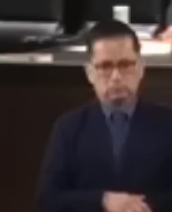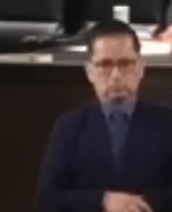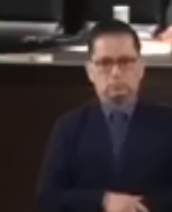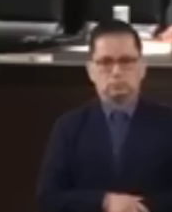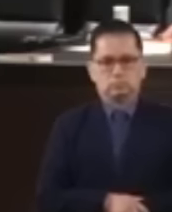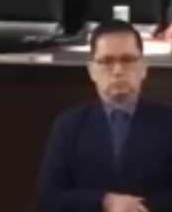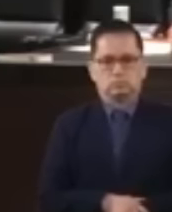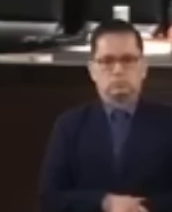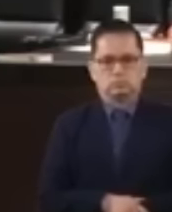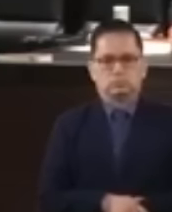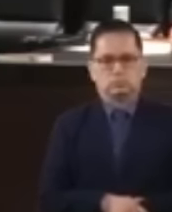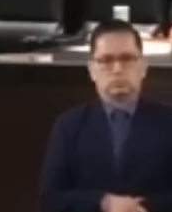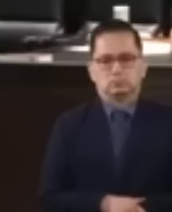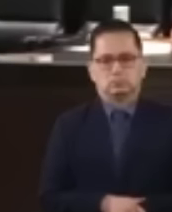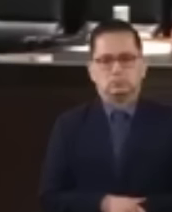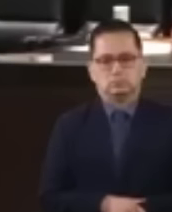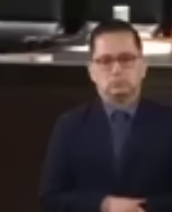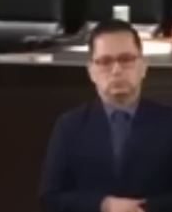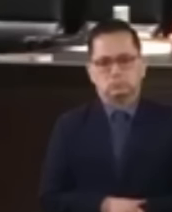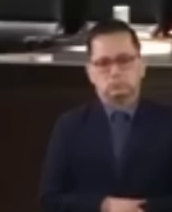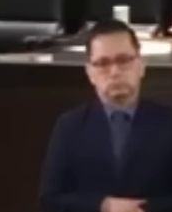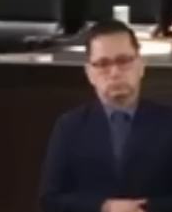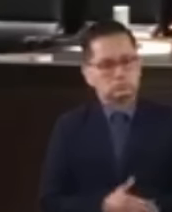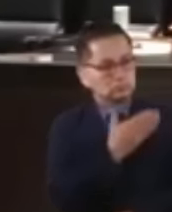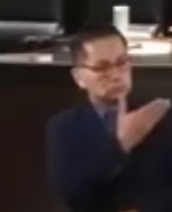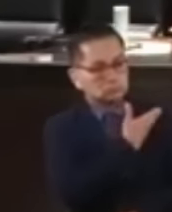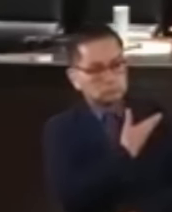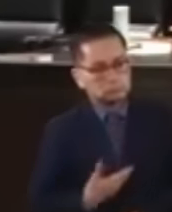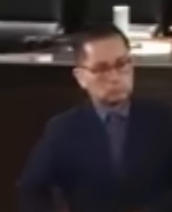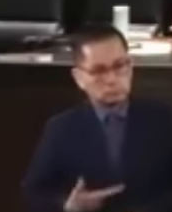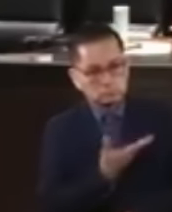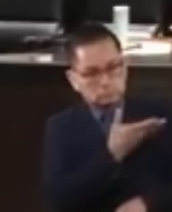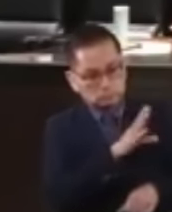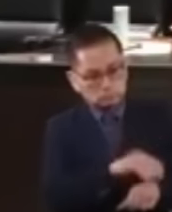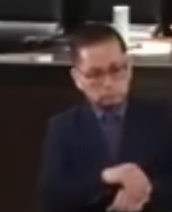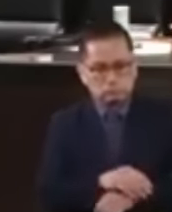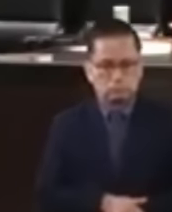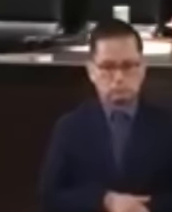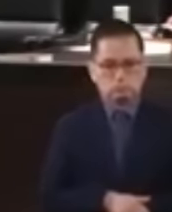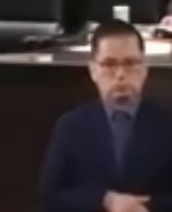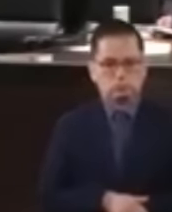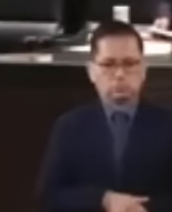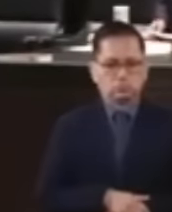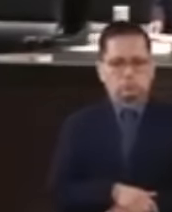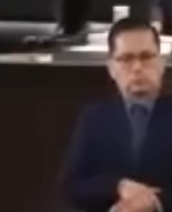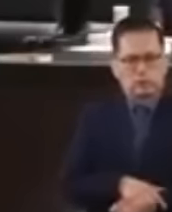reserva. Con su venia, presidente, pues íbamos a venir muy light, pero ya